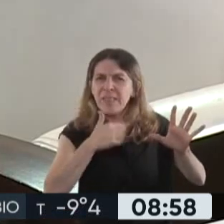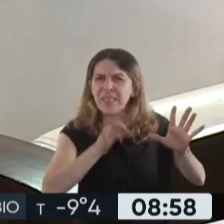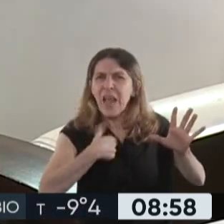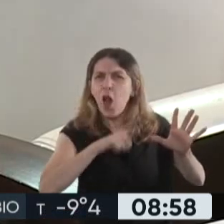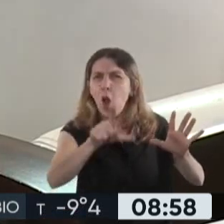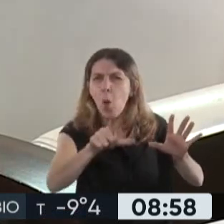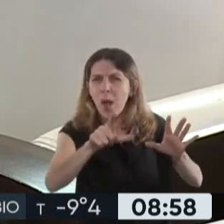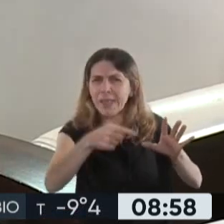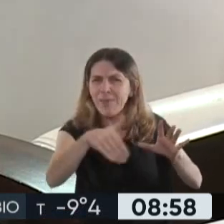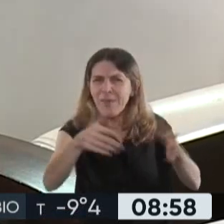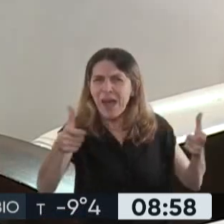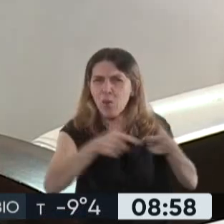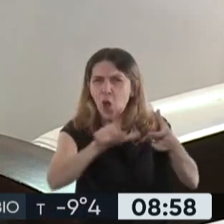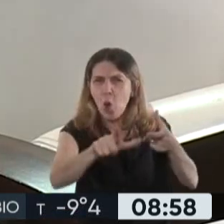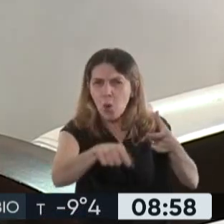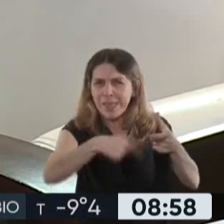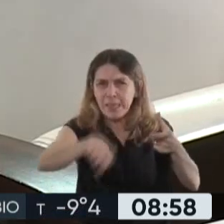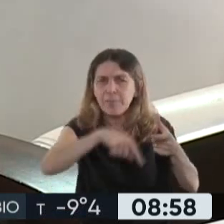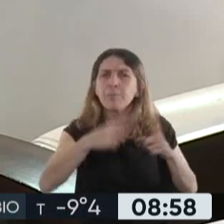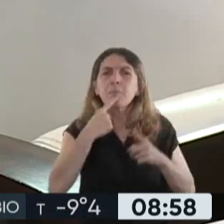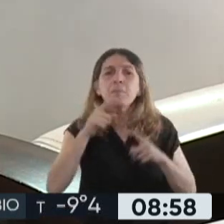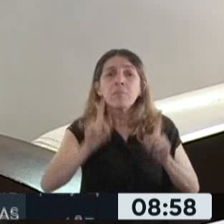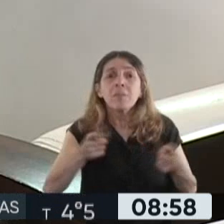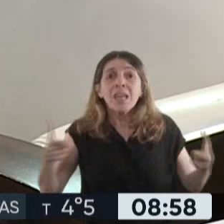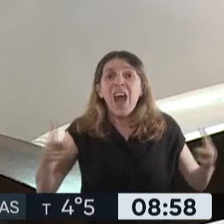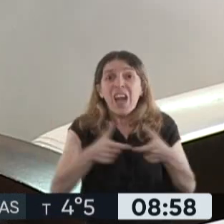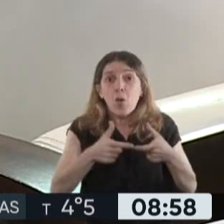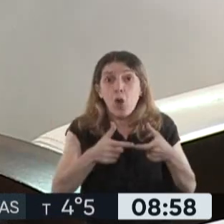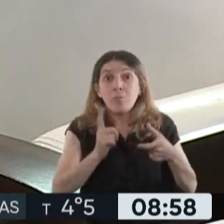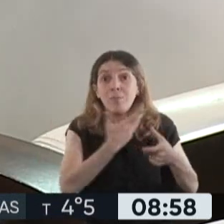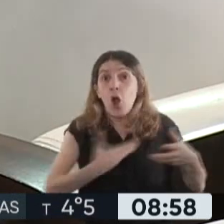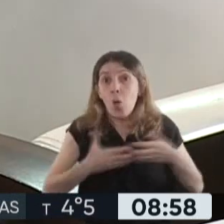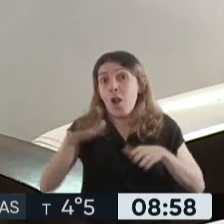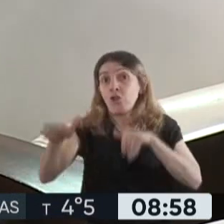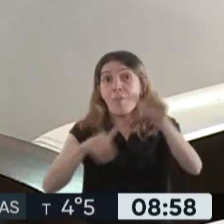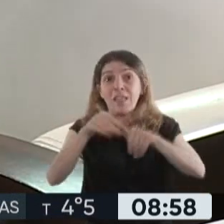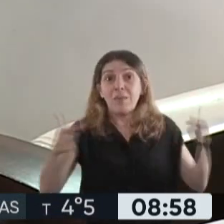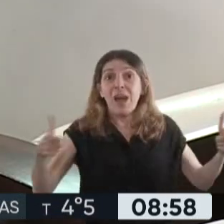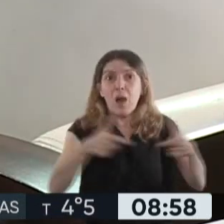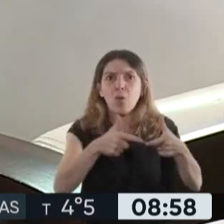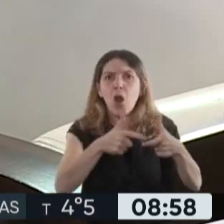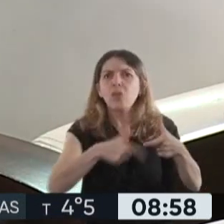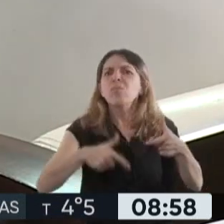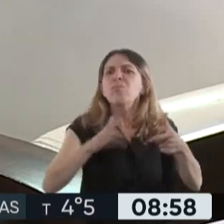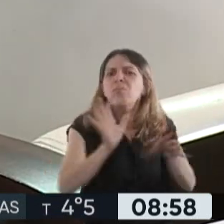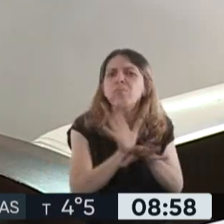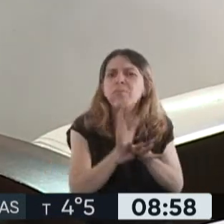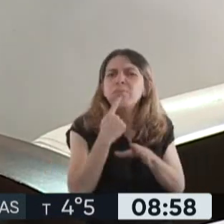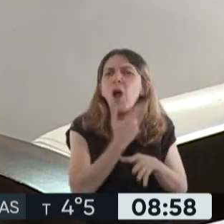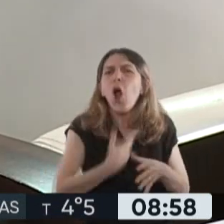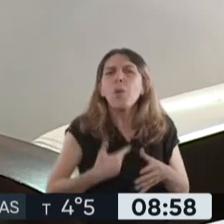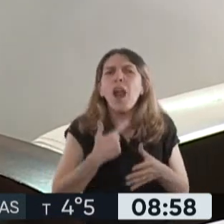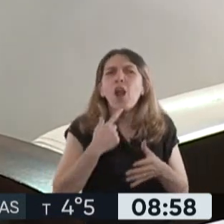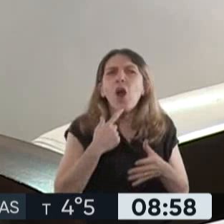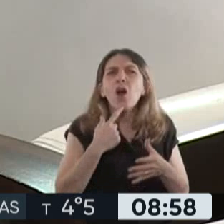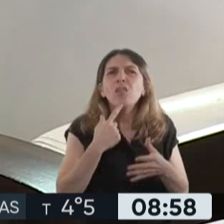La consulta es, en particular, esta mesa de negociación que plantea el gobierno. ¿Será bajo qué condiciones? ¿El gobierno qué está dispuesto